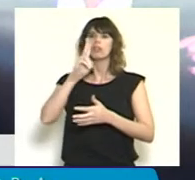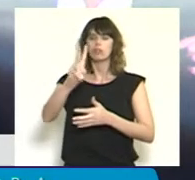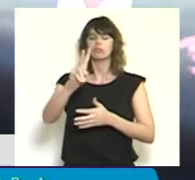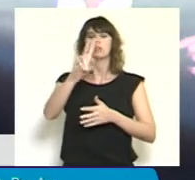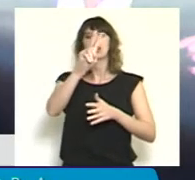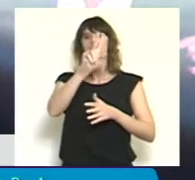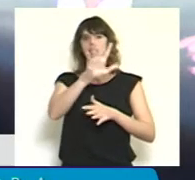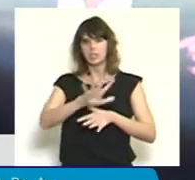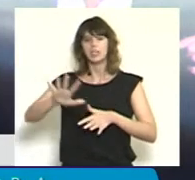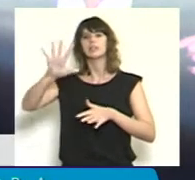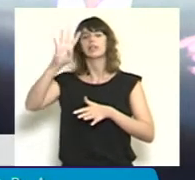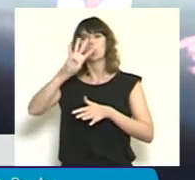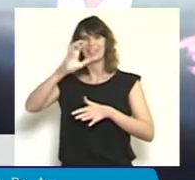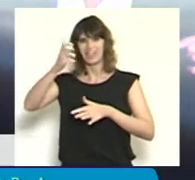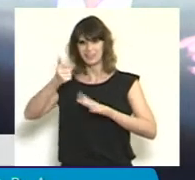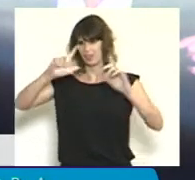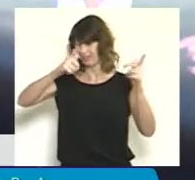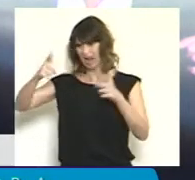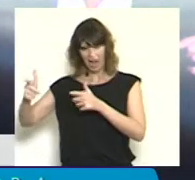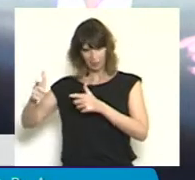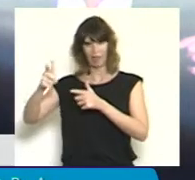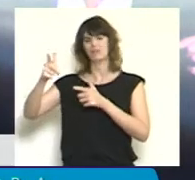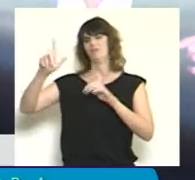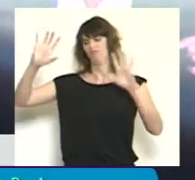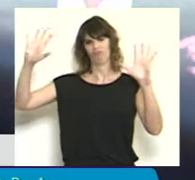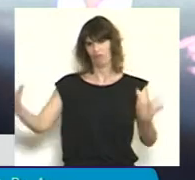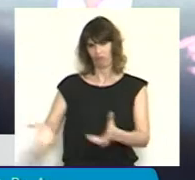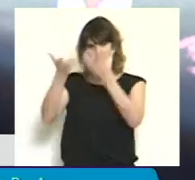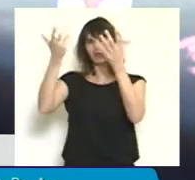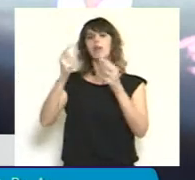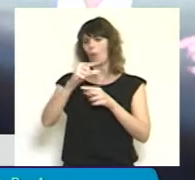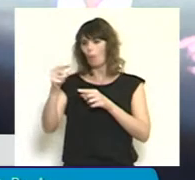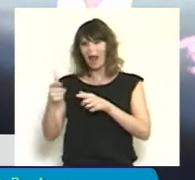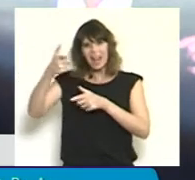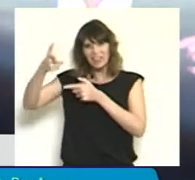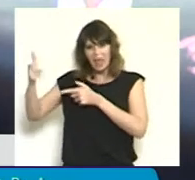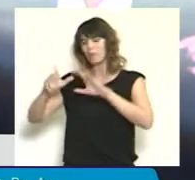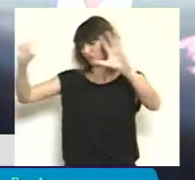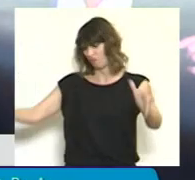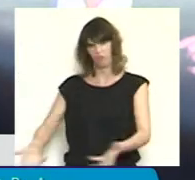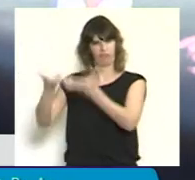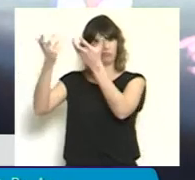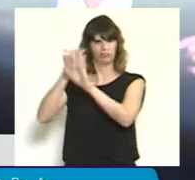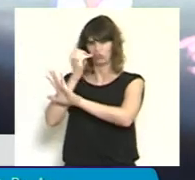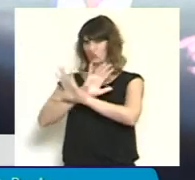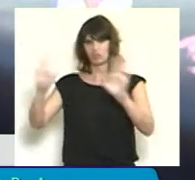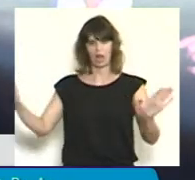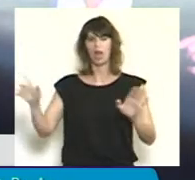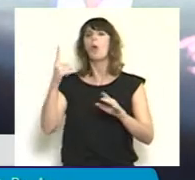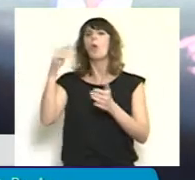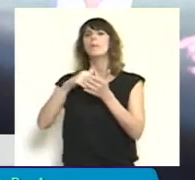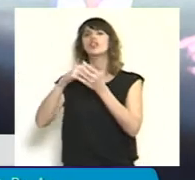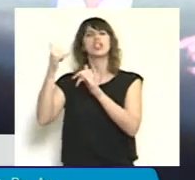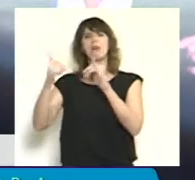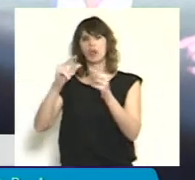257.946 armas de fuego y más de 1 millón de municiones, 1,5 millones, perdón. Se han logrado